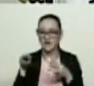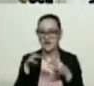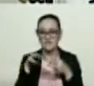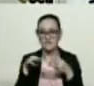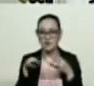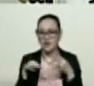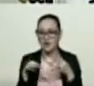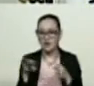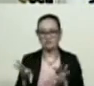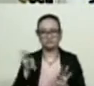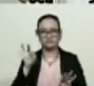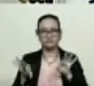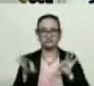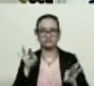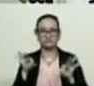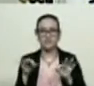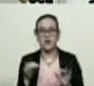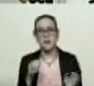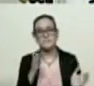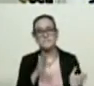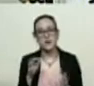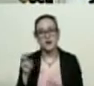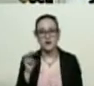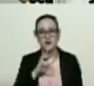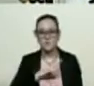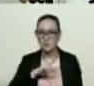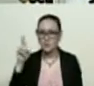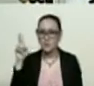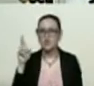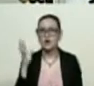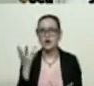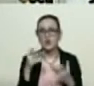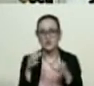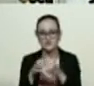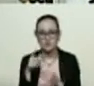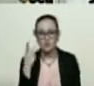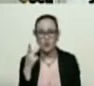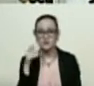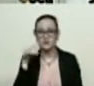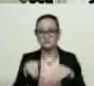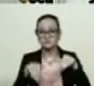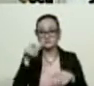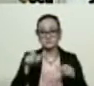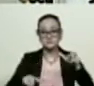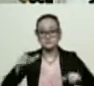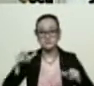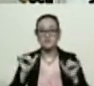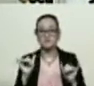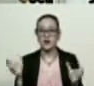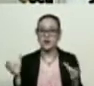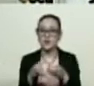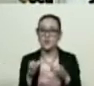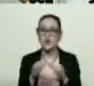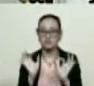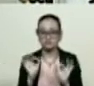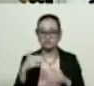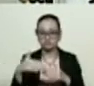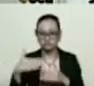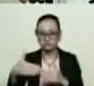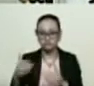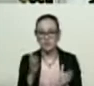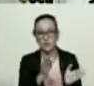realicen el plan república las organizaciones políticas y candidatos o candidatas son reuniones que se están programando